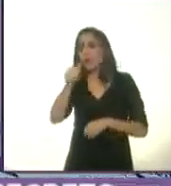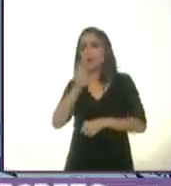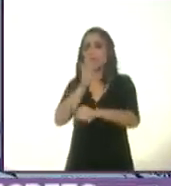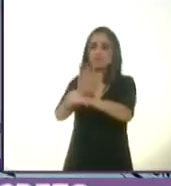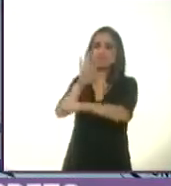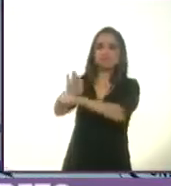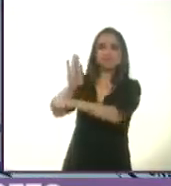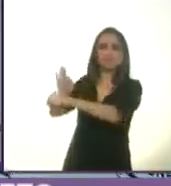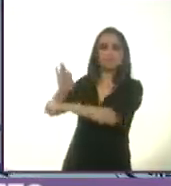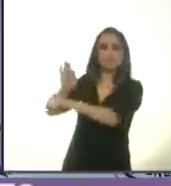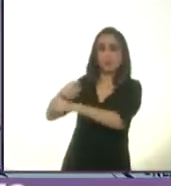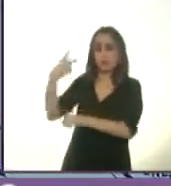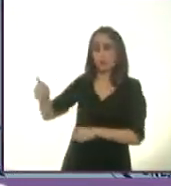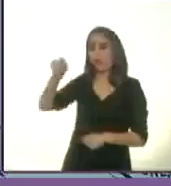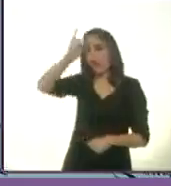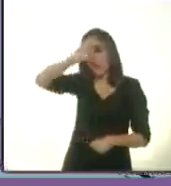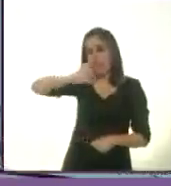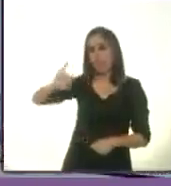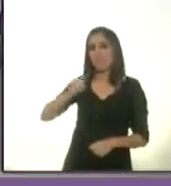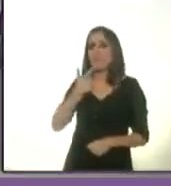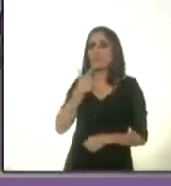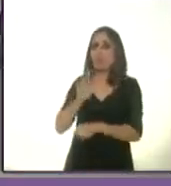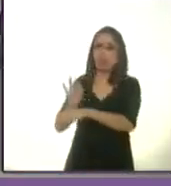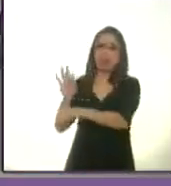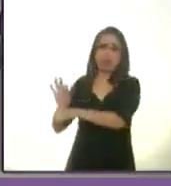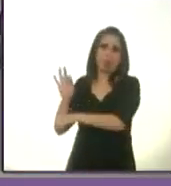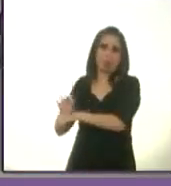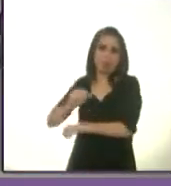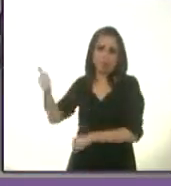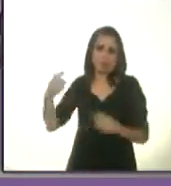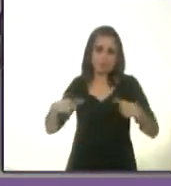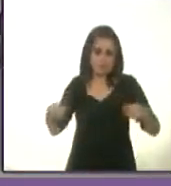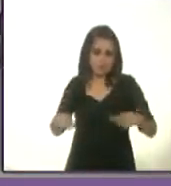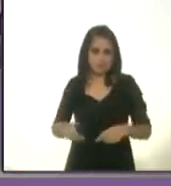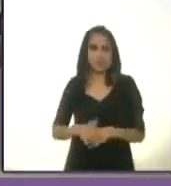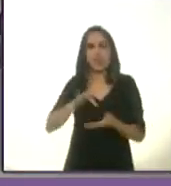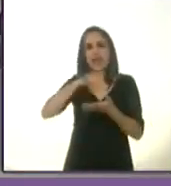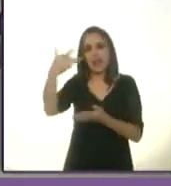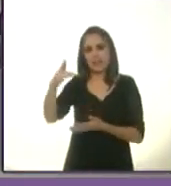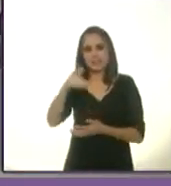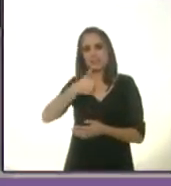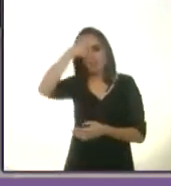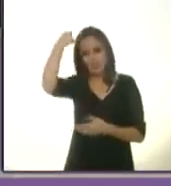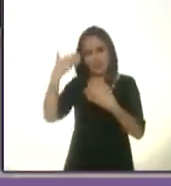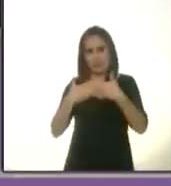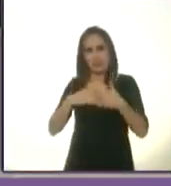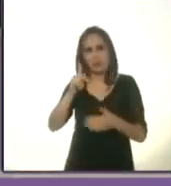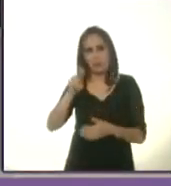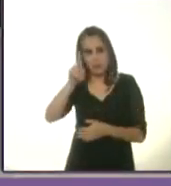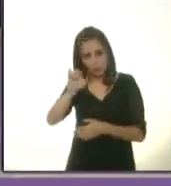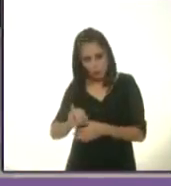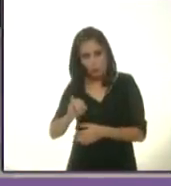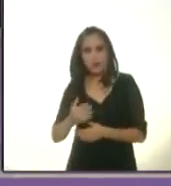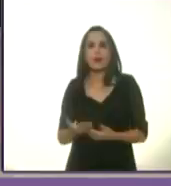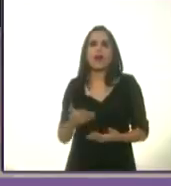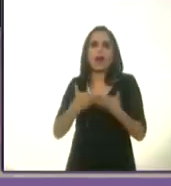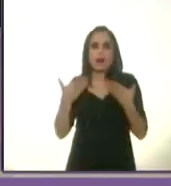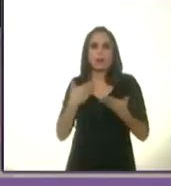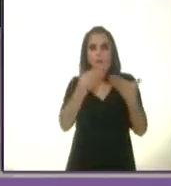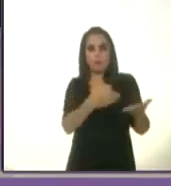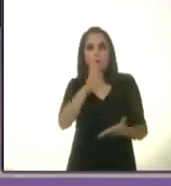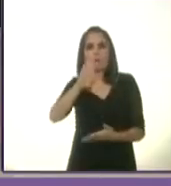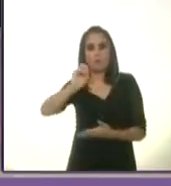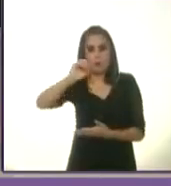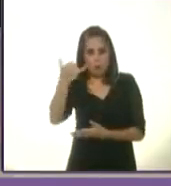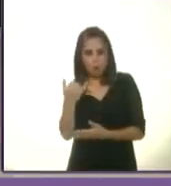y su jefe muchísimas gracias candidata purificación carpinteyro le doy el uso de la voz a mariana voy del